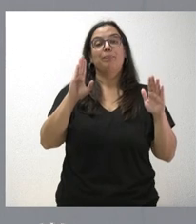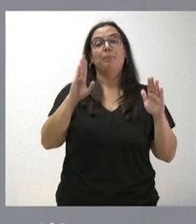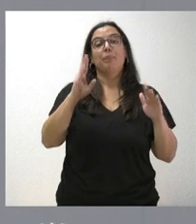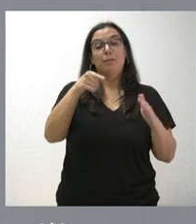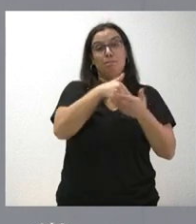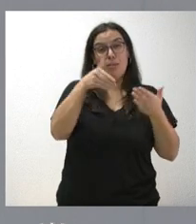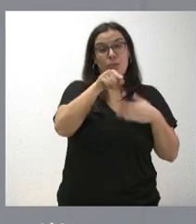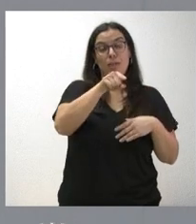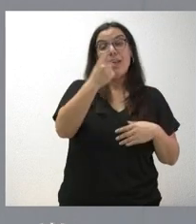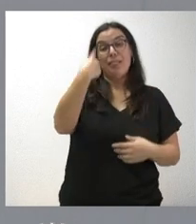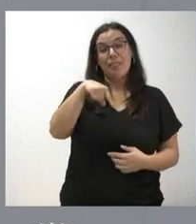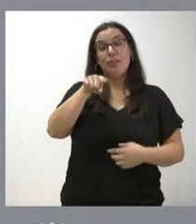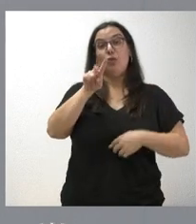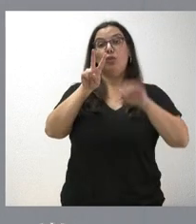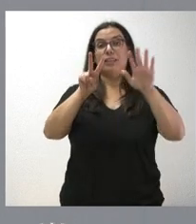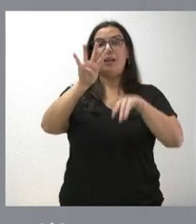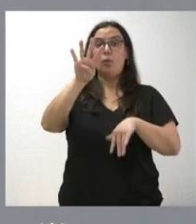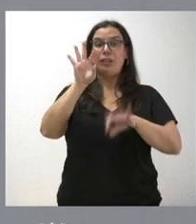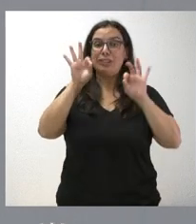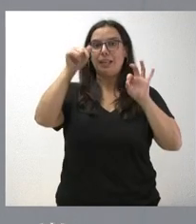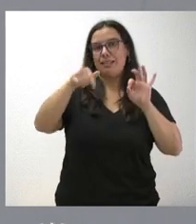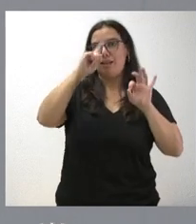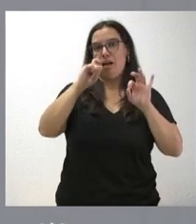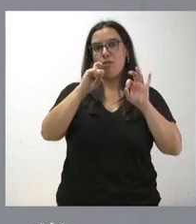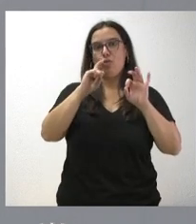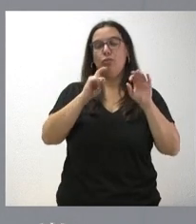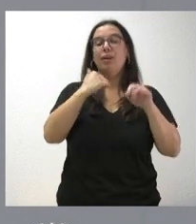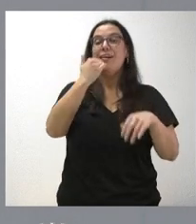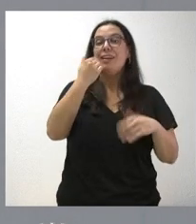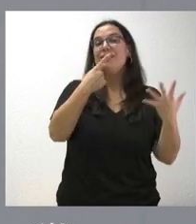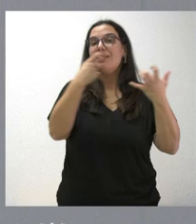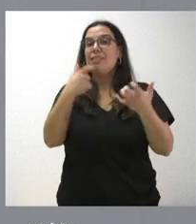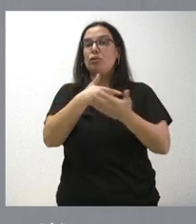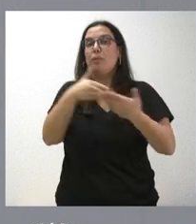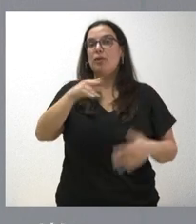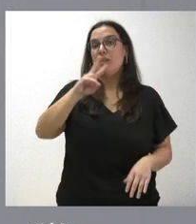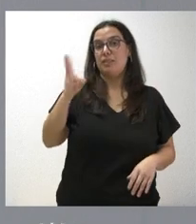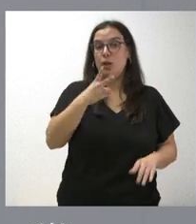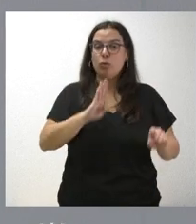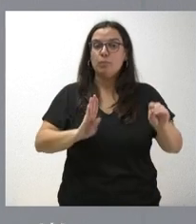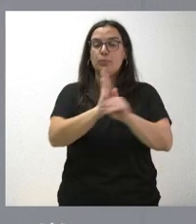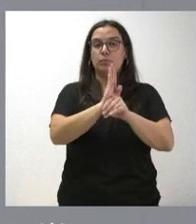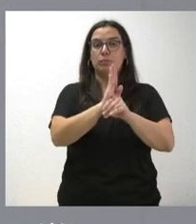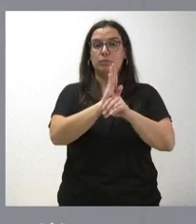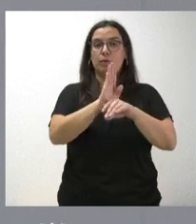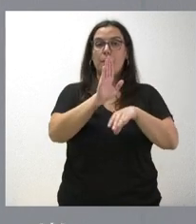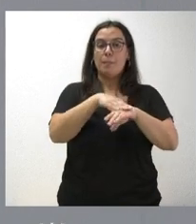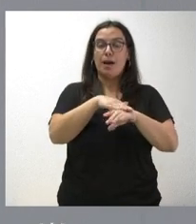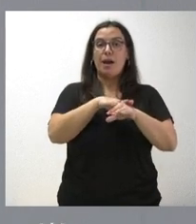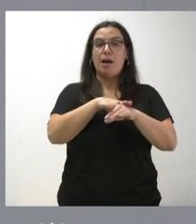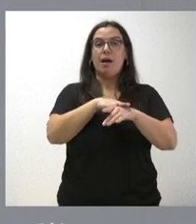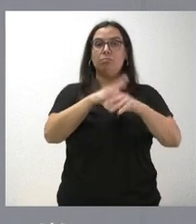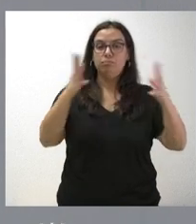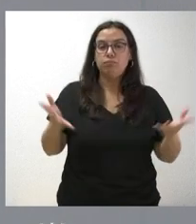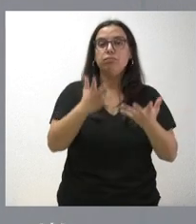174 en el año 2023 por tanto casi 600 millones de euros de actuación en los servicios sociales de Castilla de